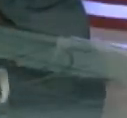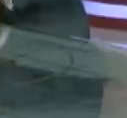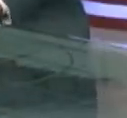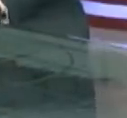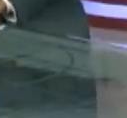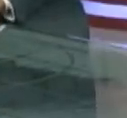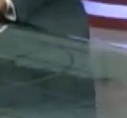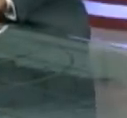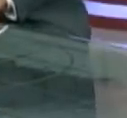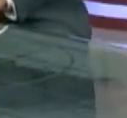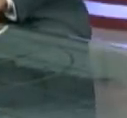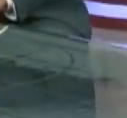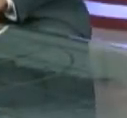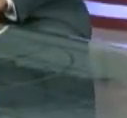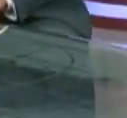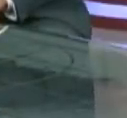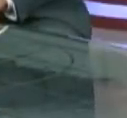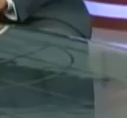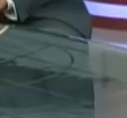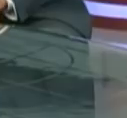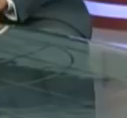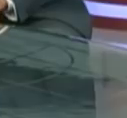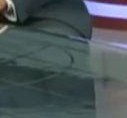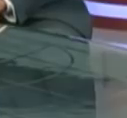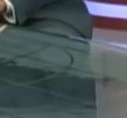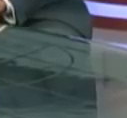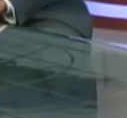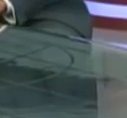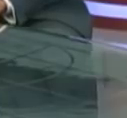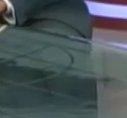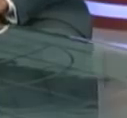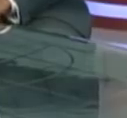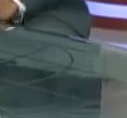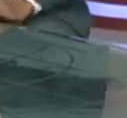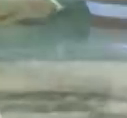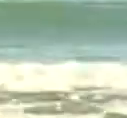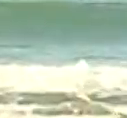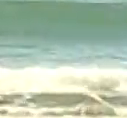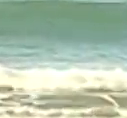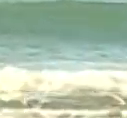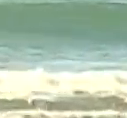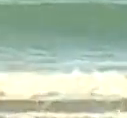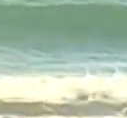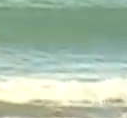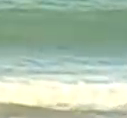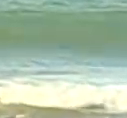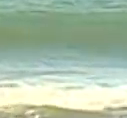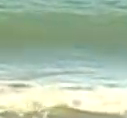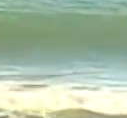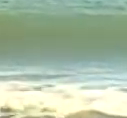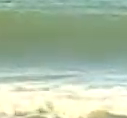actividad presidencial con el dignatario Nicolás Maduro Moros. Presidente, feliz tarde.